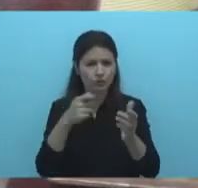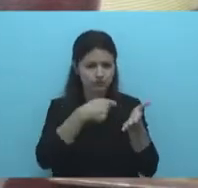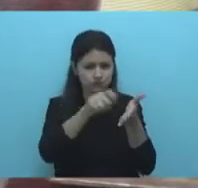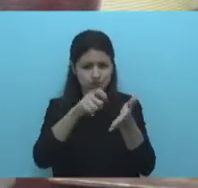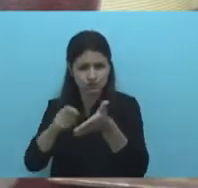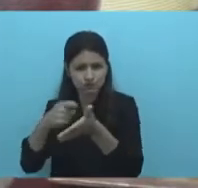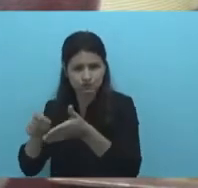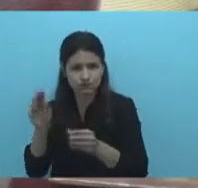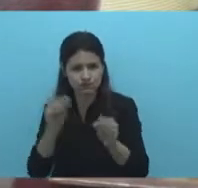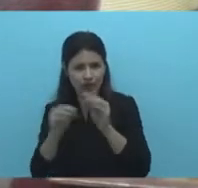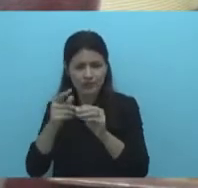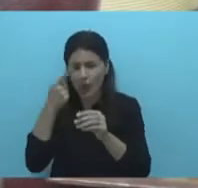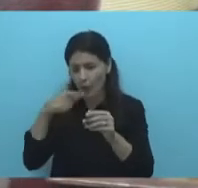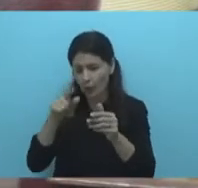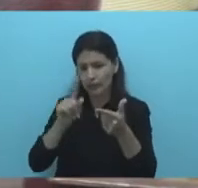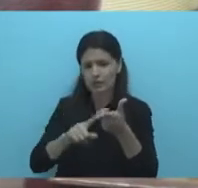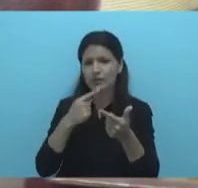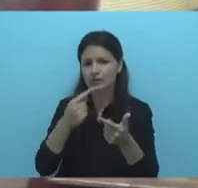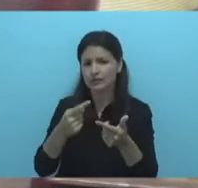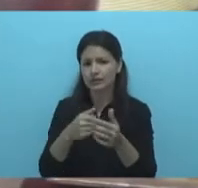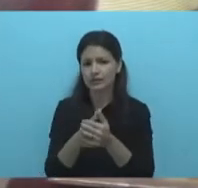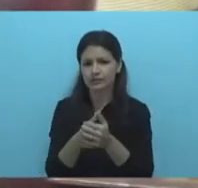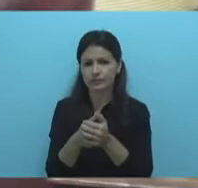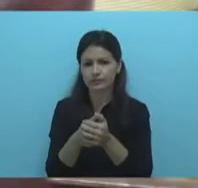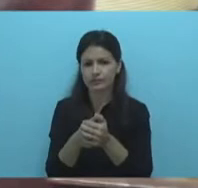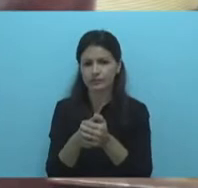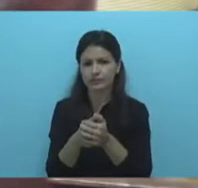de la Comisión de Constitucionales